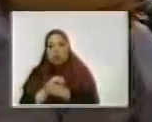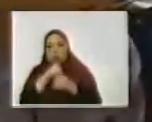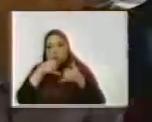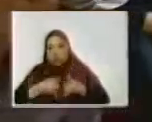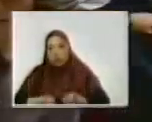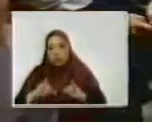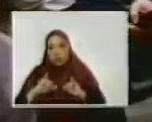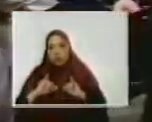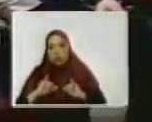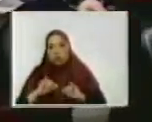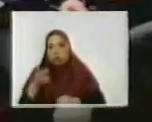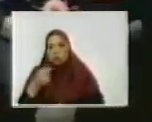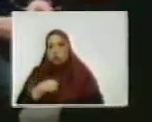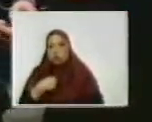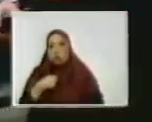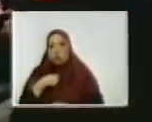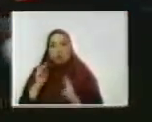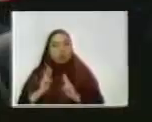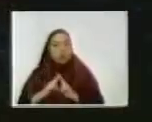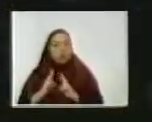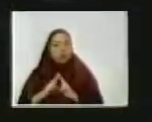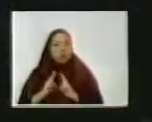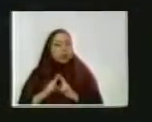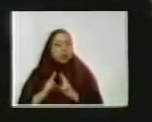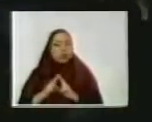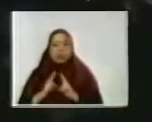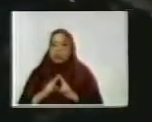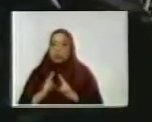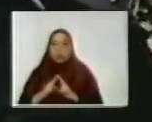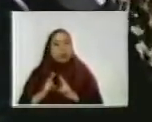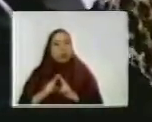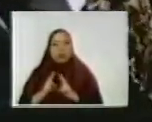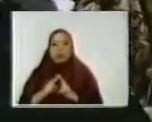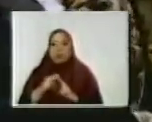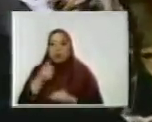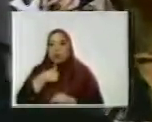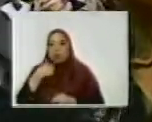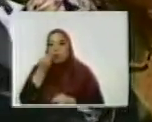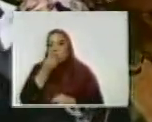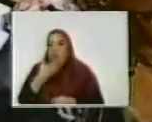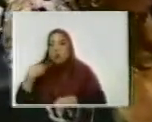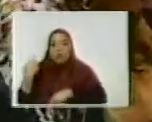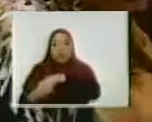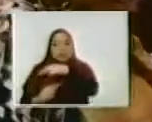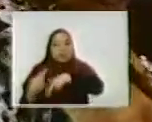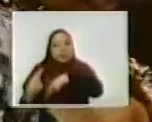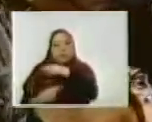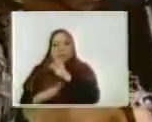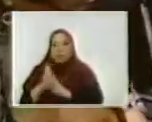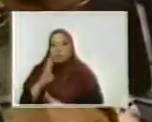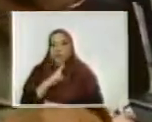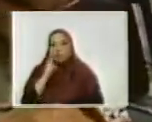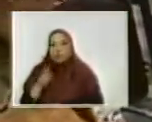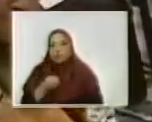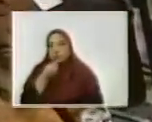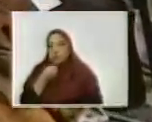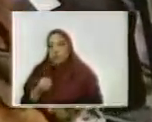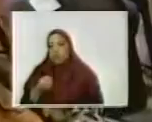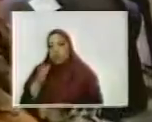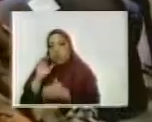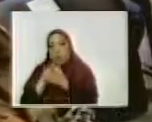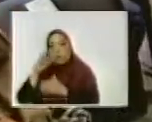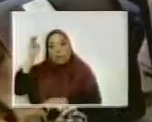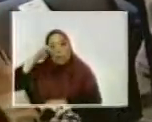hijos. Yo conozco, decía el comandante Chávez en el prólogo, yo conozco la calidad revolucionaria, para usar una expresión de nuestro